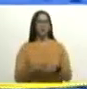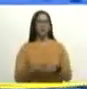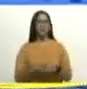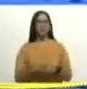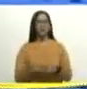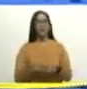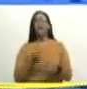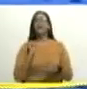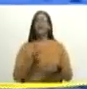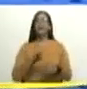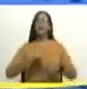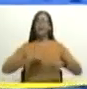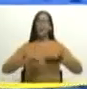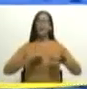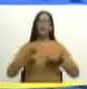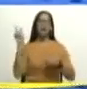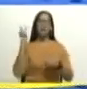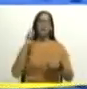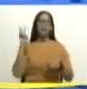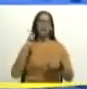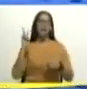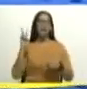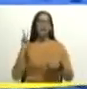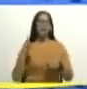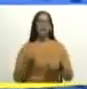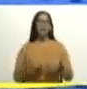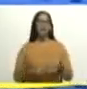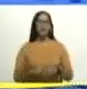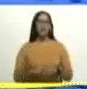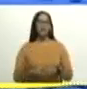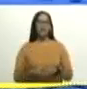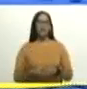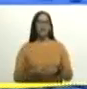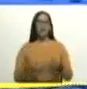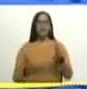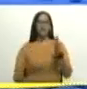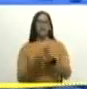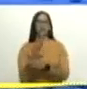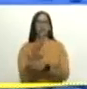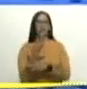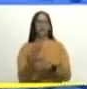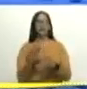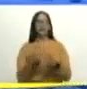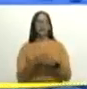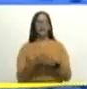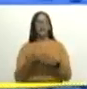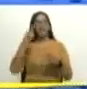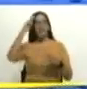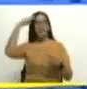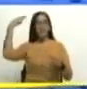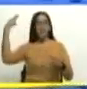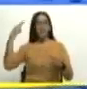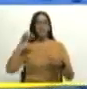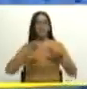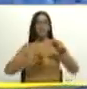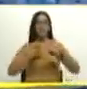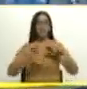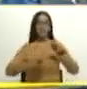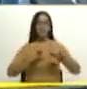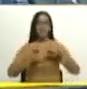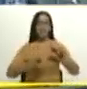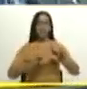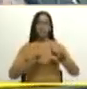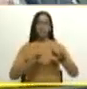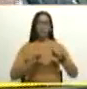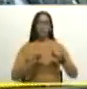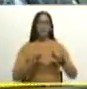que deben movernos a los venezolanos y que han surgido de la reflexión colectiva,